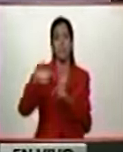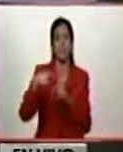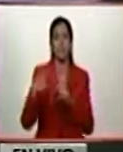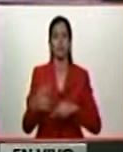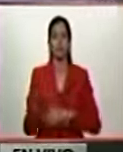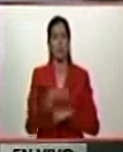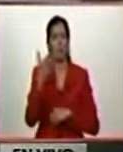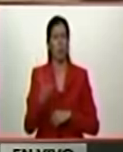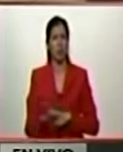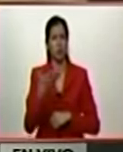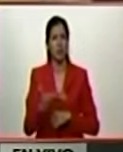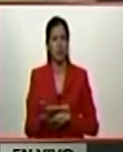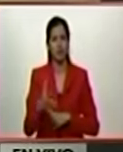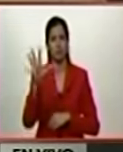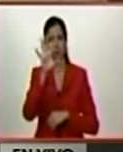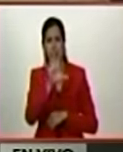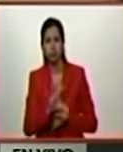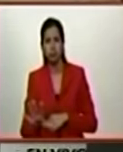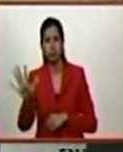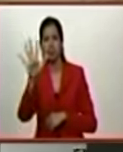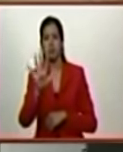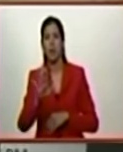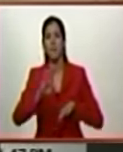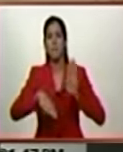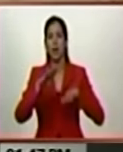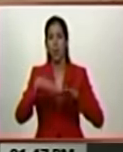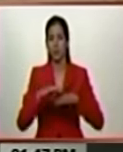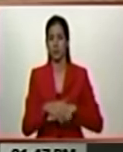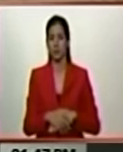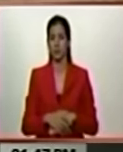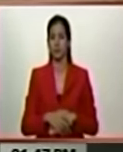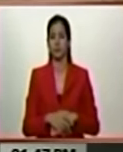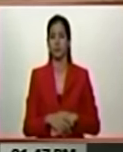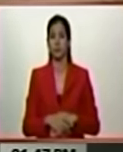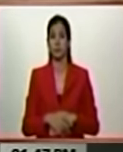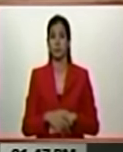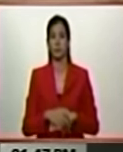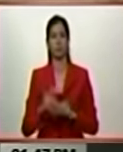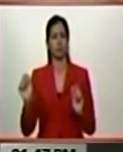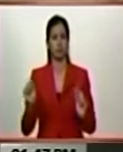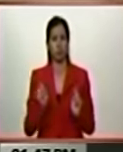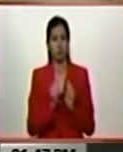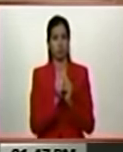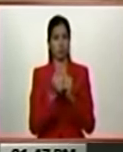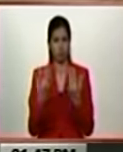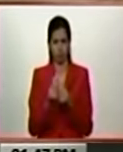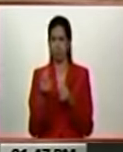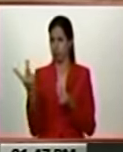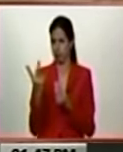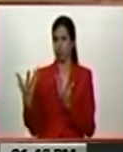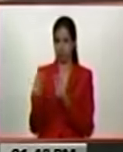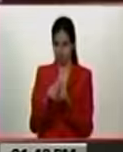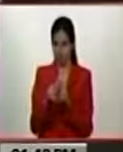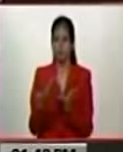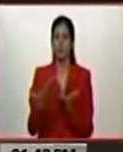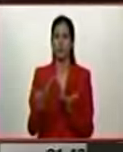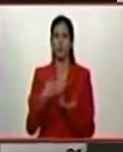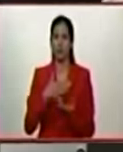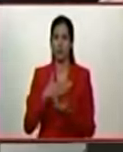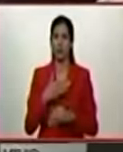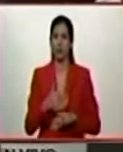importante y pujante región mirandina como lo es Barlovento. Si me acompañas, Nora y Elías, podemos entonces